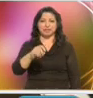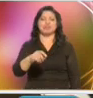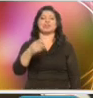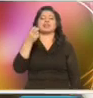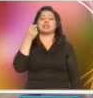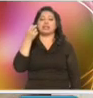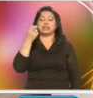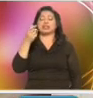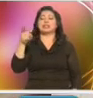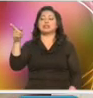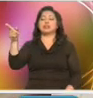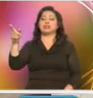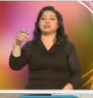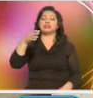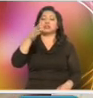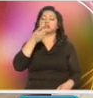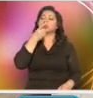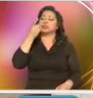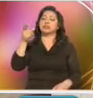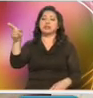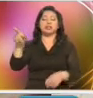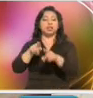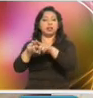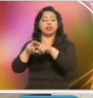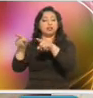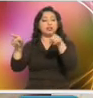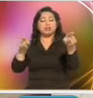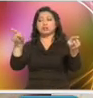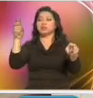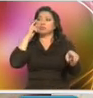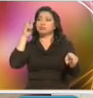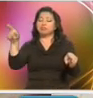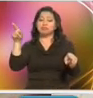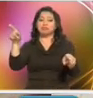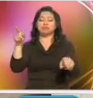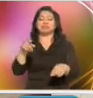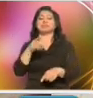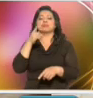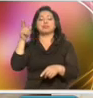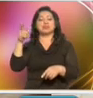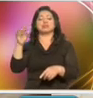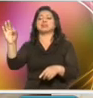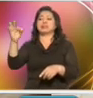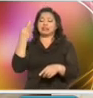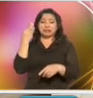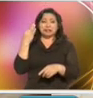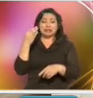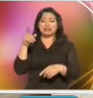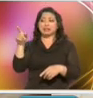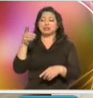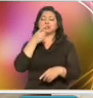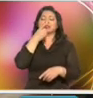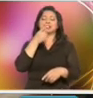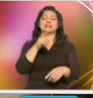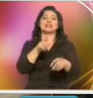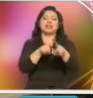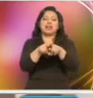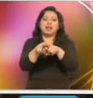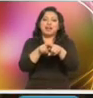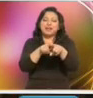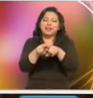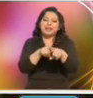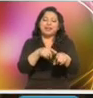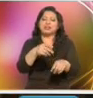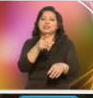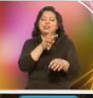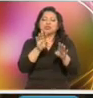entonces Ok. le dice a su hermano, ya lo descubrí, se está reuniendo con él. Y Madero, en vez de hacerle caso a su hermano, a su carnal del alma, que habían vivido mil